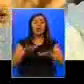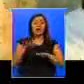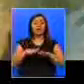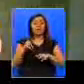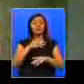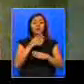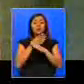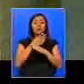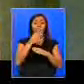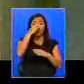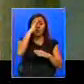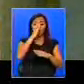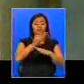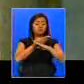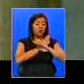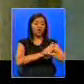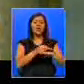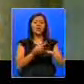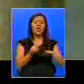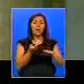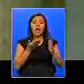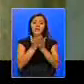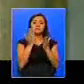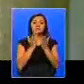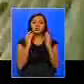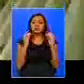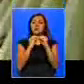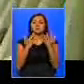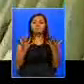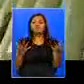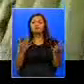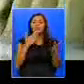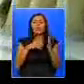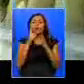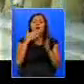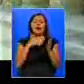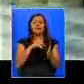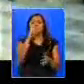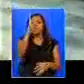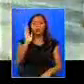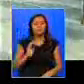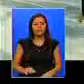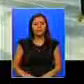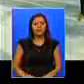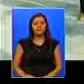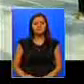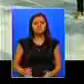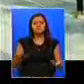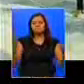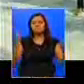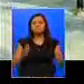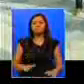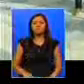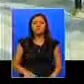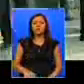acceder a muchas cosas, ¿no? Les pongo un ejemplo, o sea, no pueden comprar un producto,